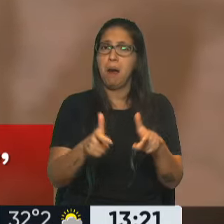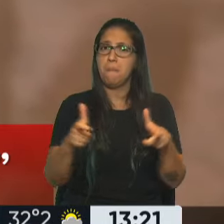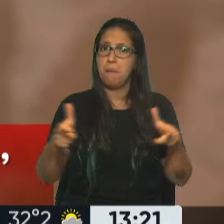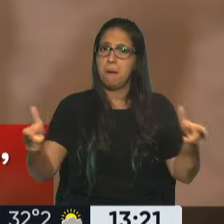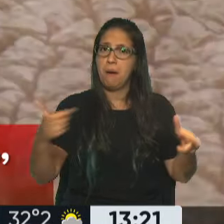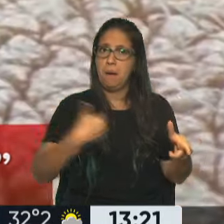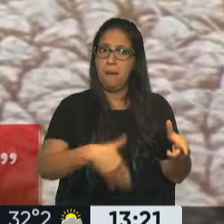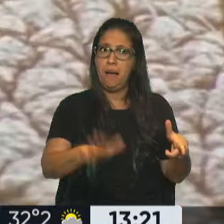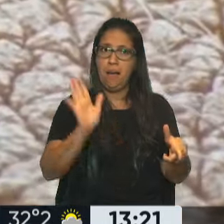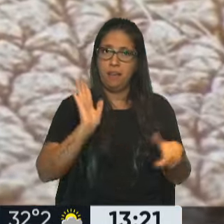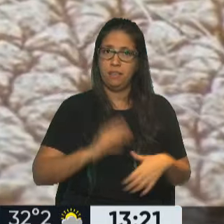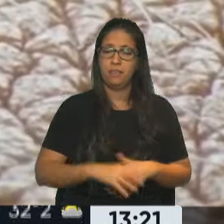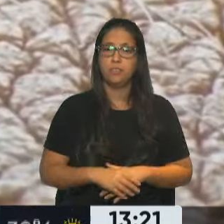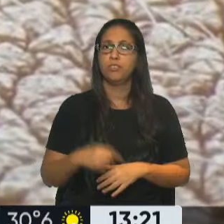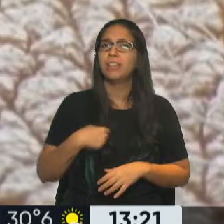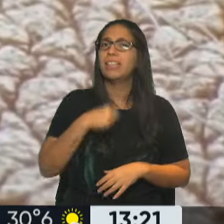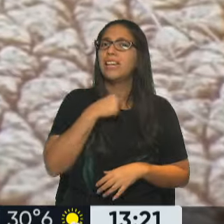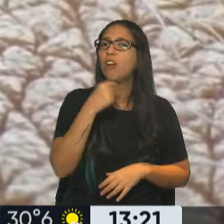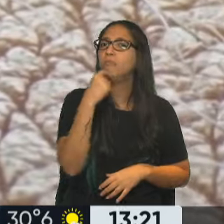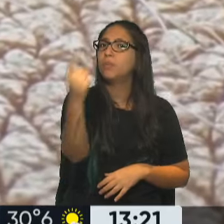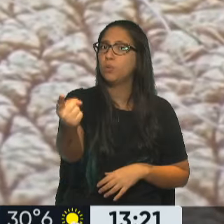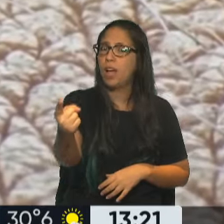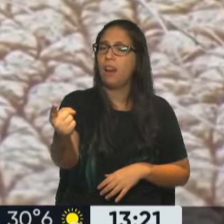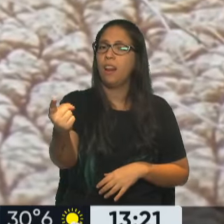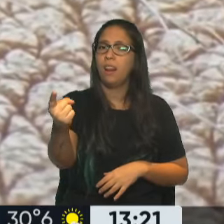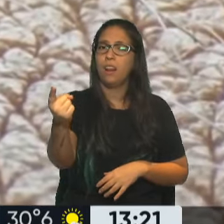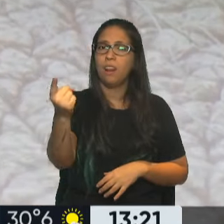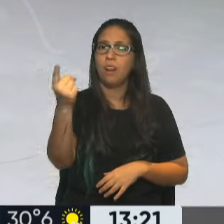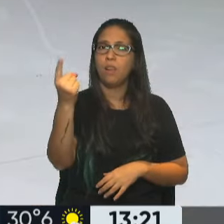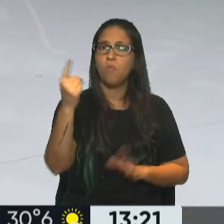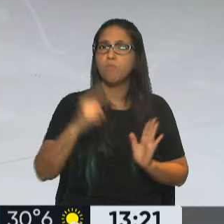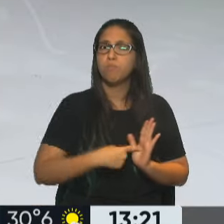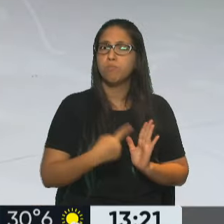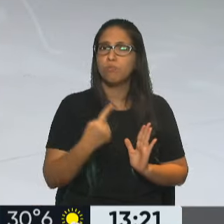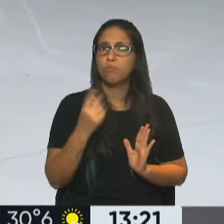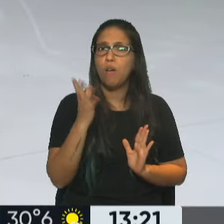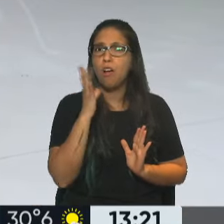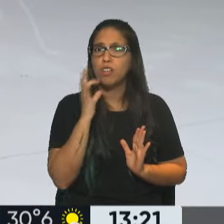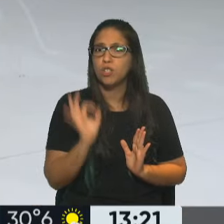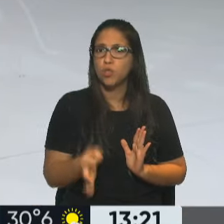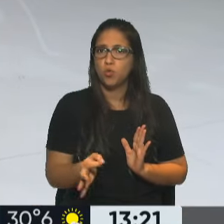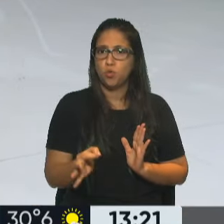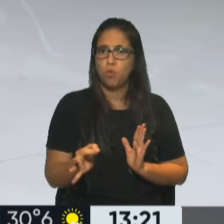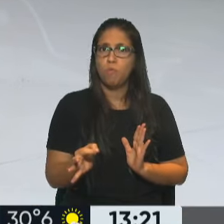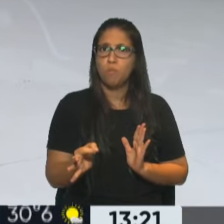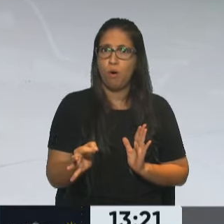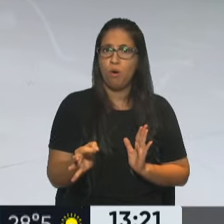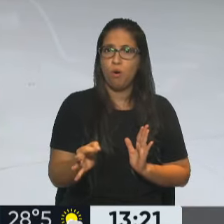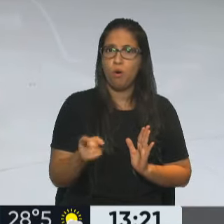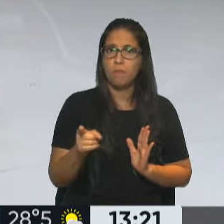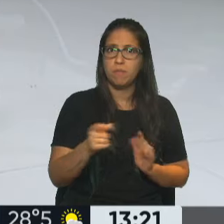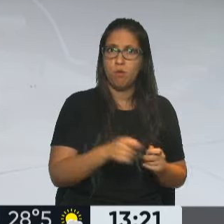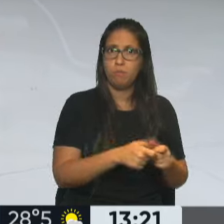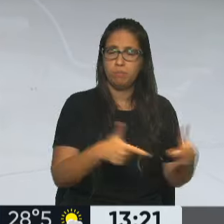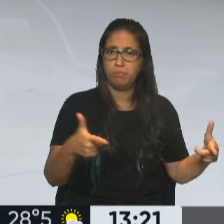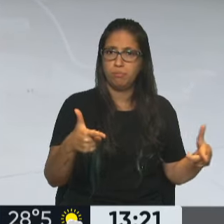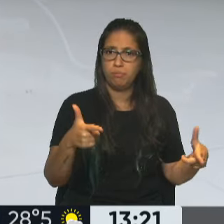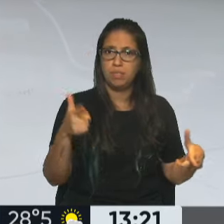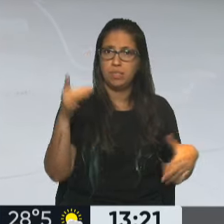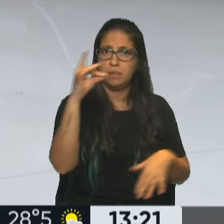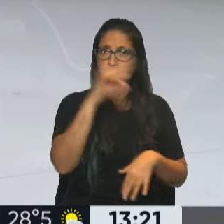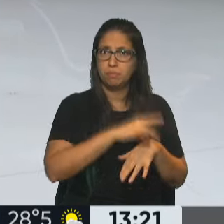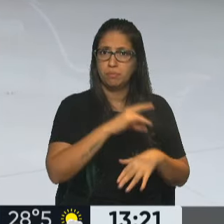pleno brote, ¿no? Quiero consultarle por un dato que se conoció también casi en simultáneo con del aumento, ¿no?, de los casos de dengue,